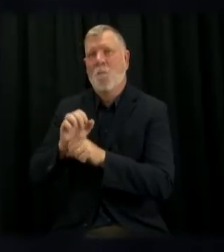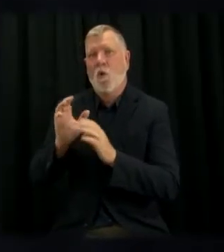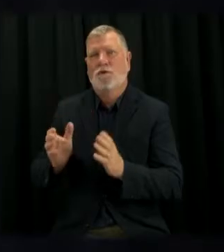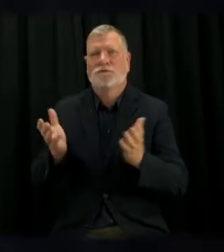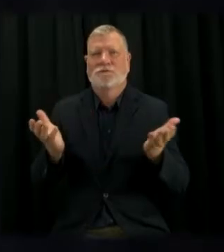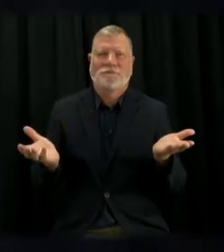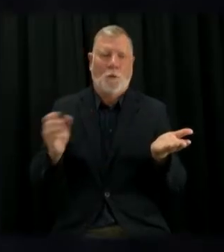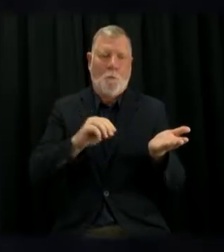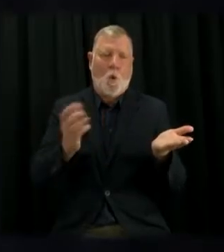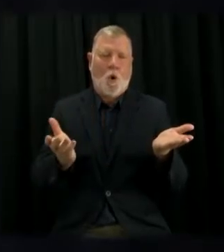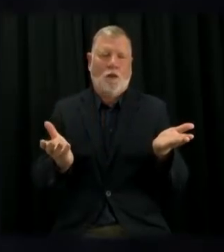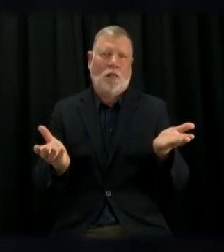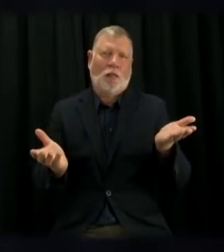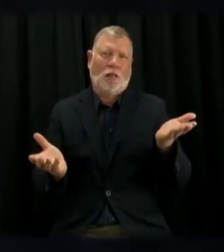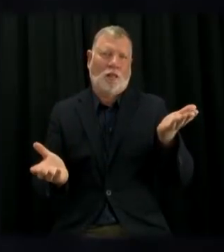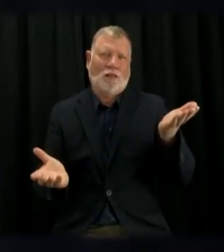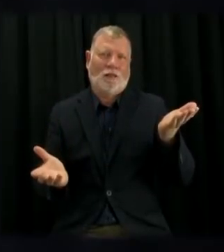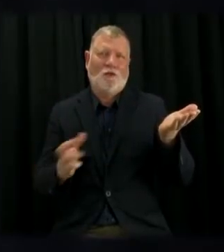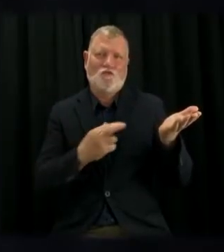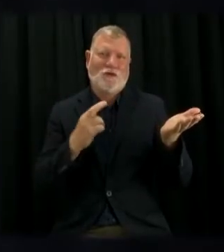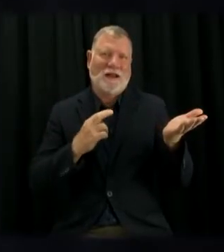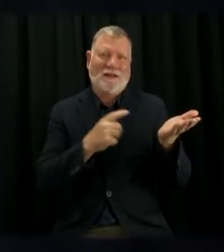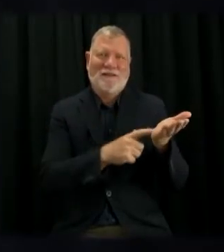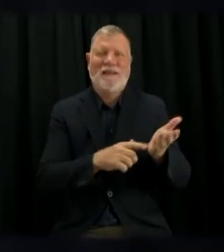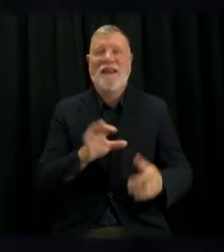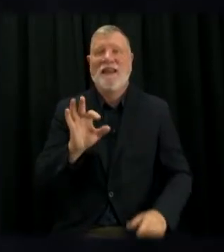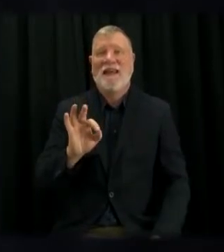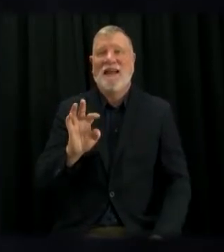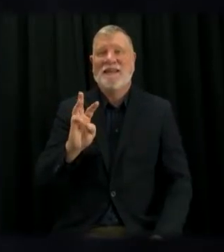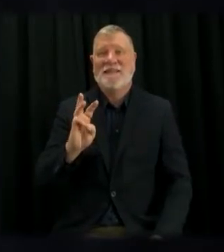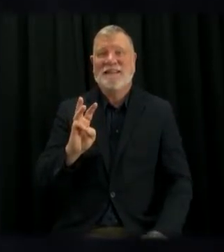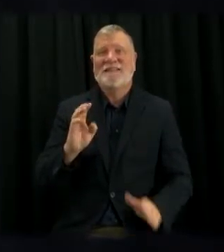Tiene más retirados. El sistema de retiro tiene